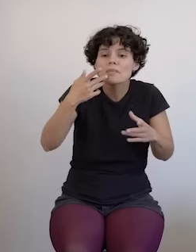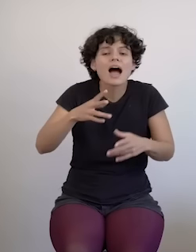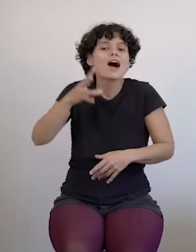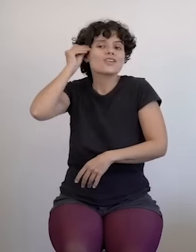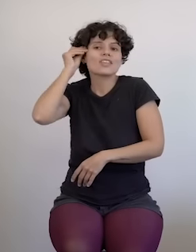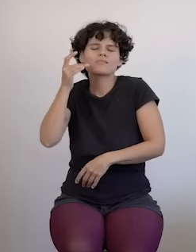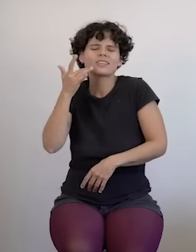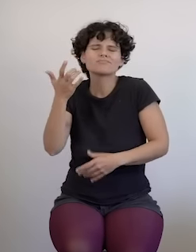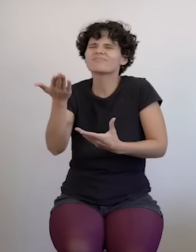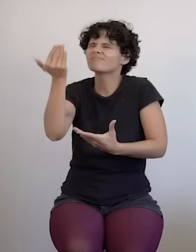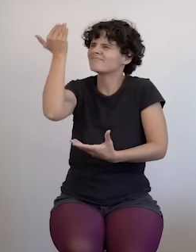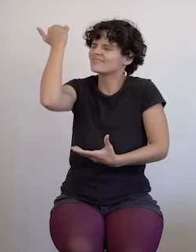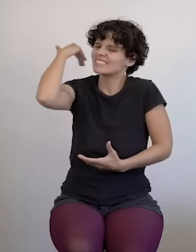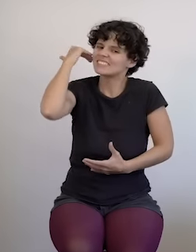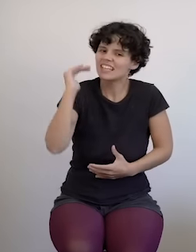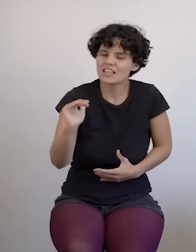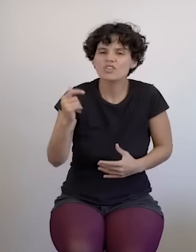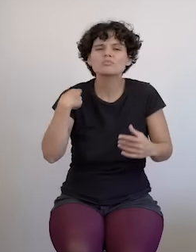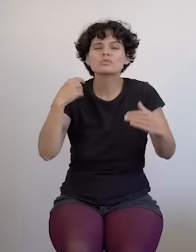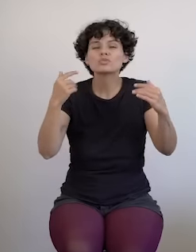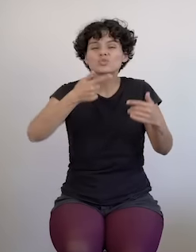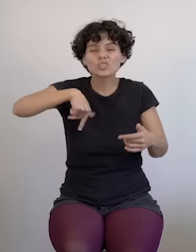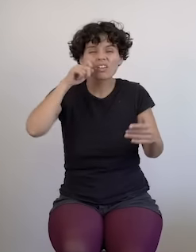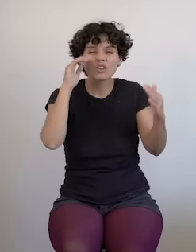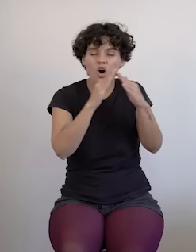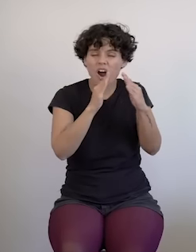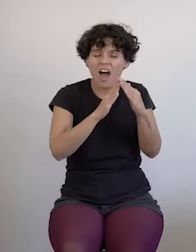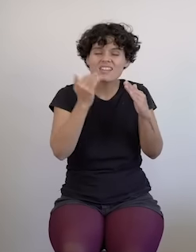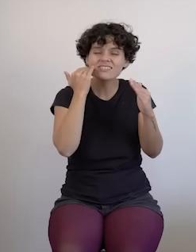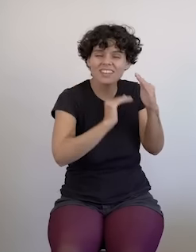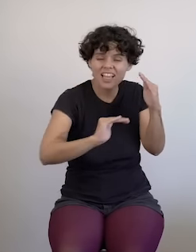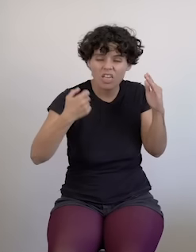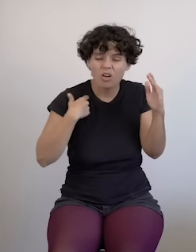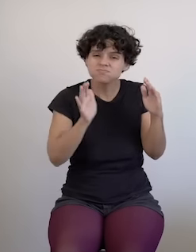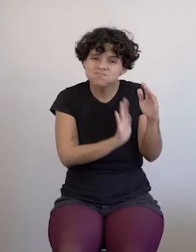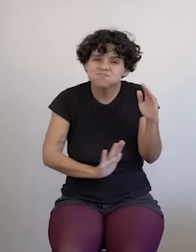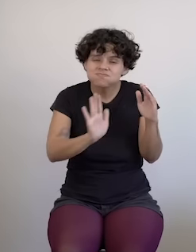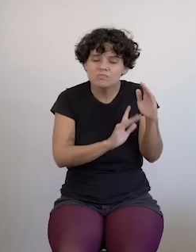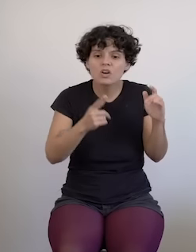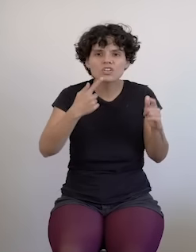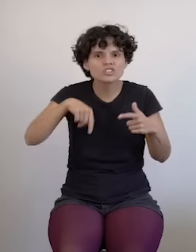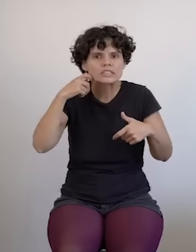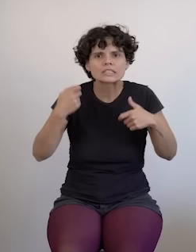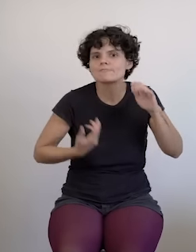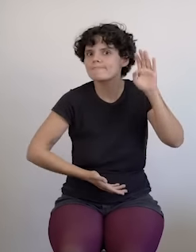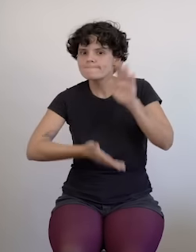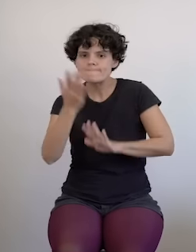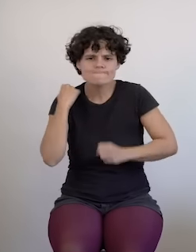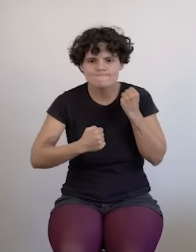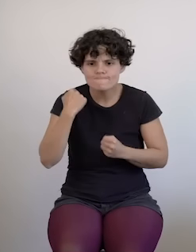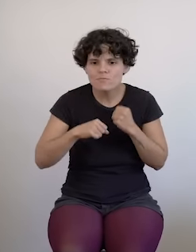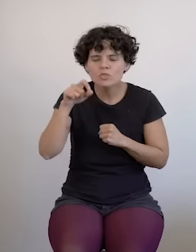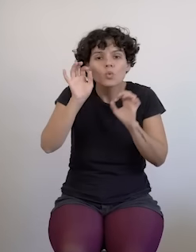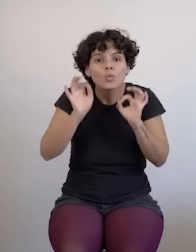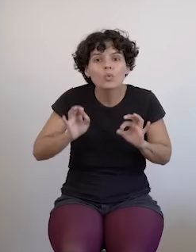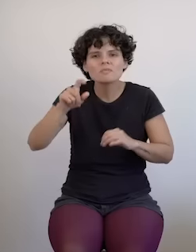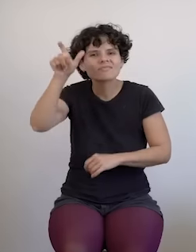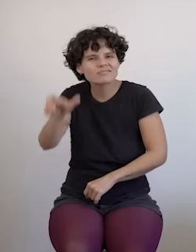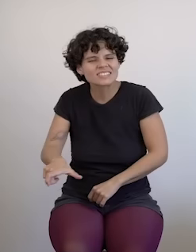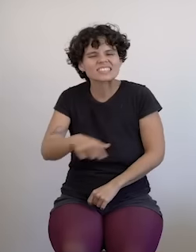recordar ciertos momentos cuando era chico. Nos arrancamos del hogar de menores. Hacíamos algunas cositas para